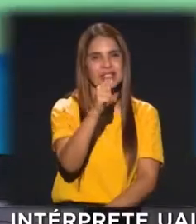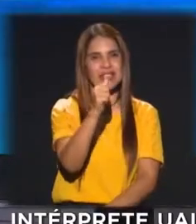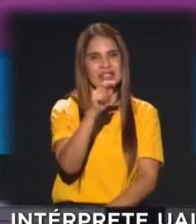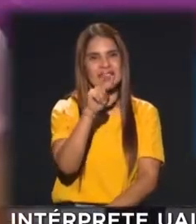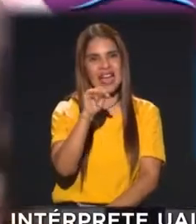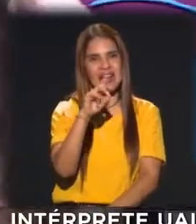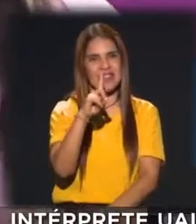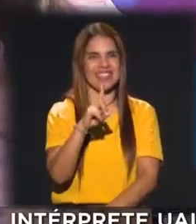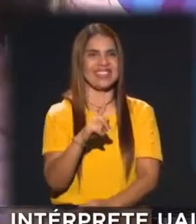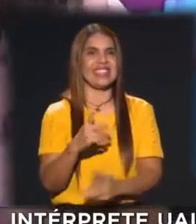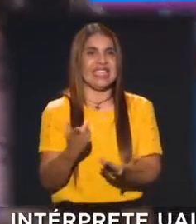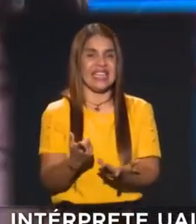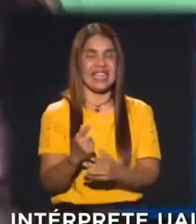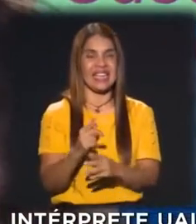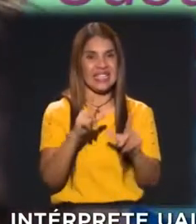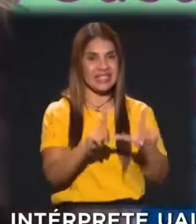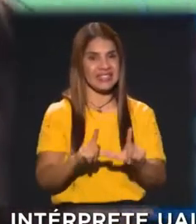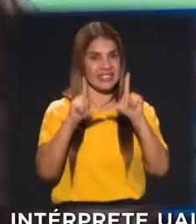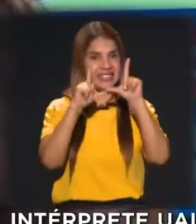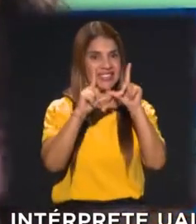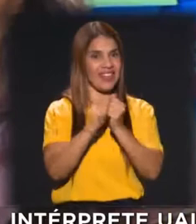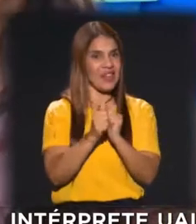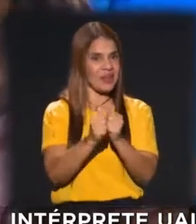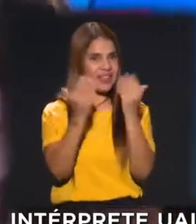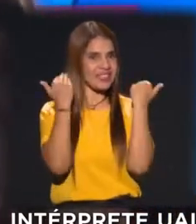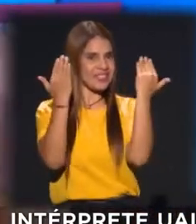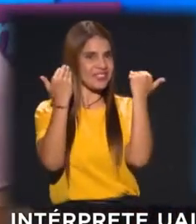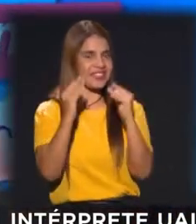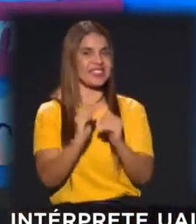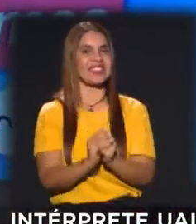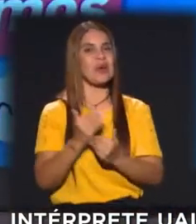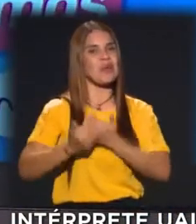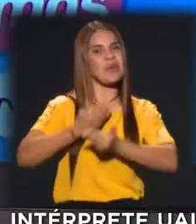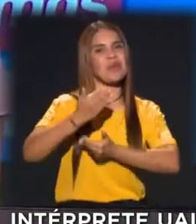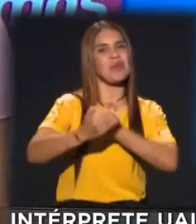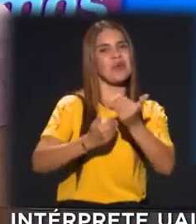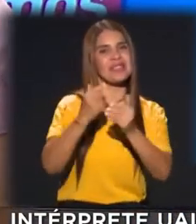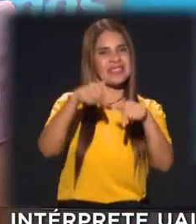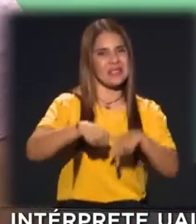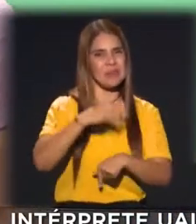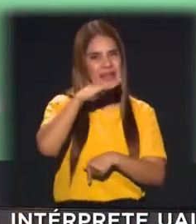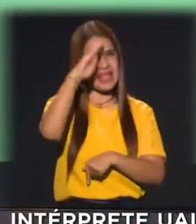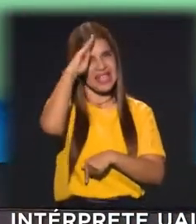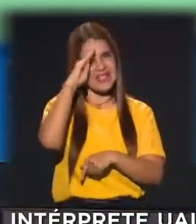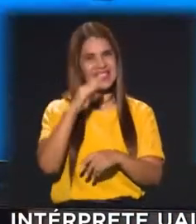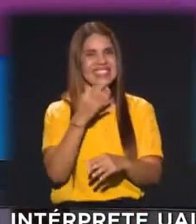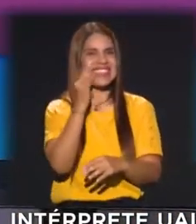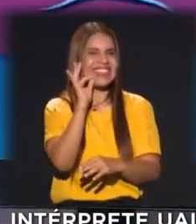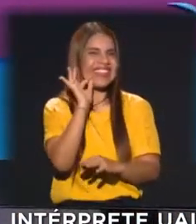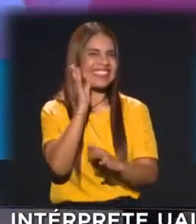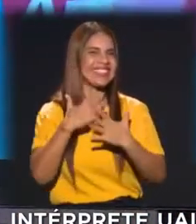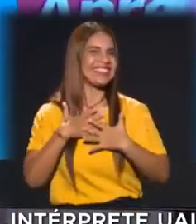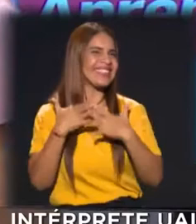David Mosquera. Él es licenciado en Educación Física y hace parte de diferentes procesos de acá de Medellín. Entonces, qué rico que esté